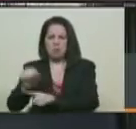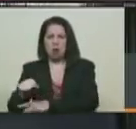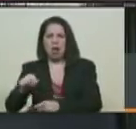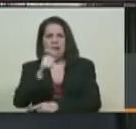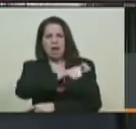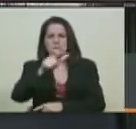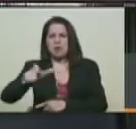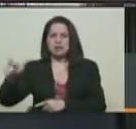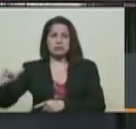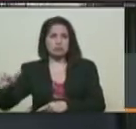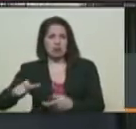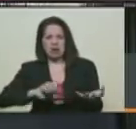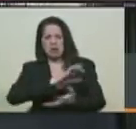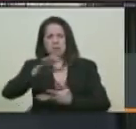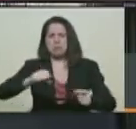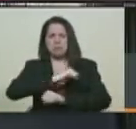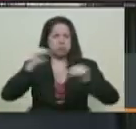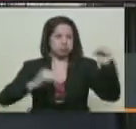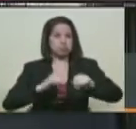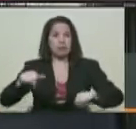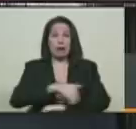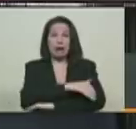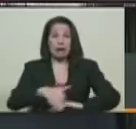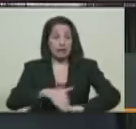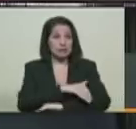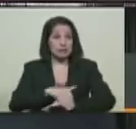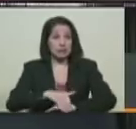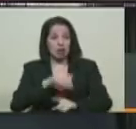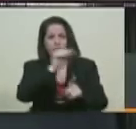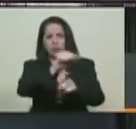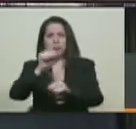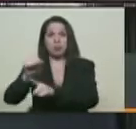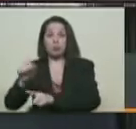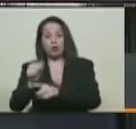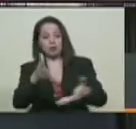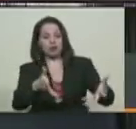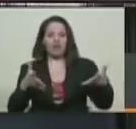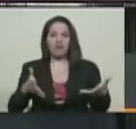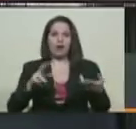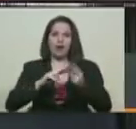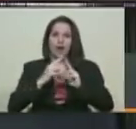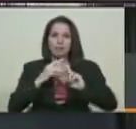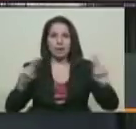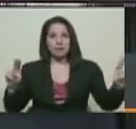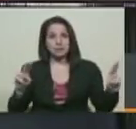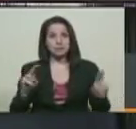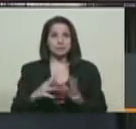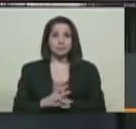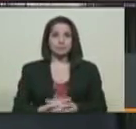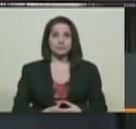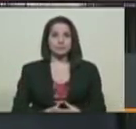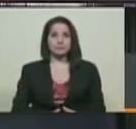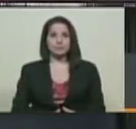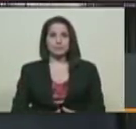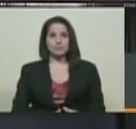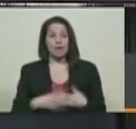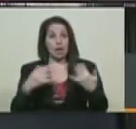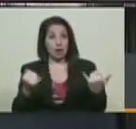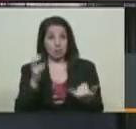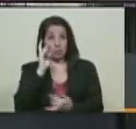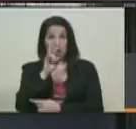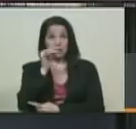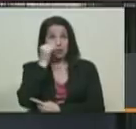los conspiradores, a los terroristas, y triunfó la paz. Vamos a ver el